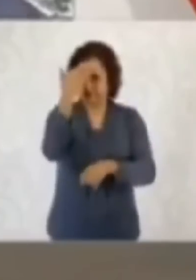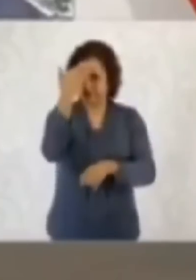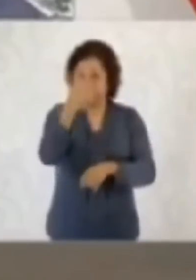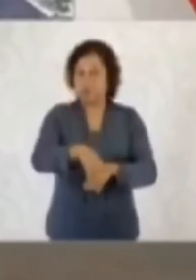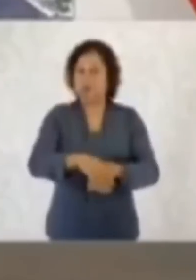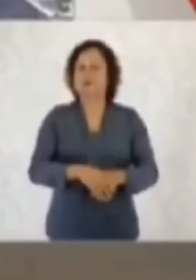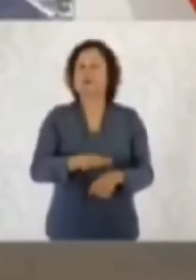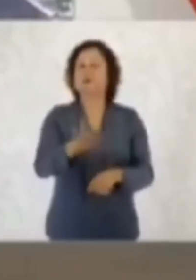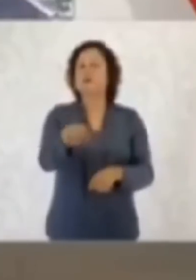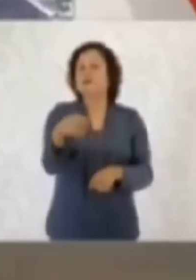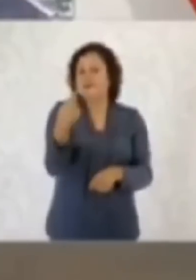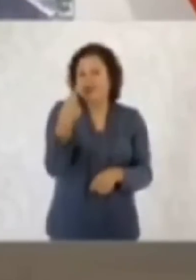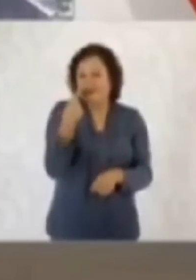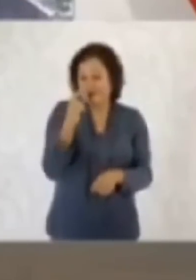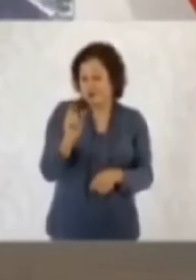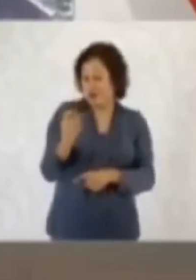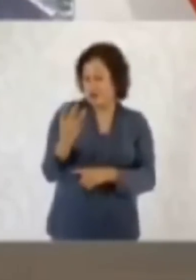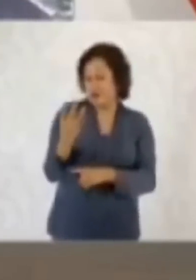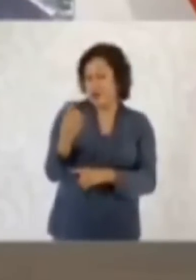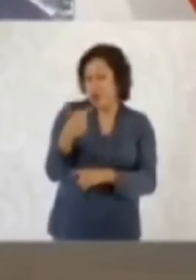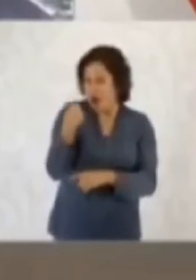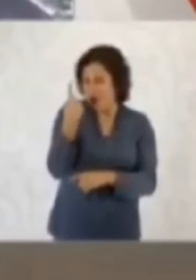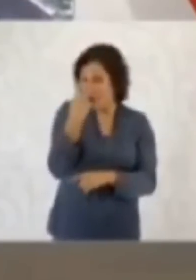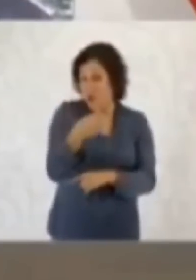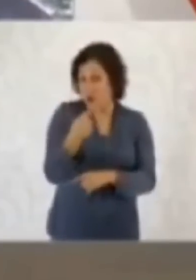En tan solo 24 horas,